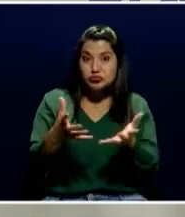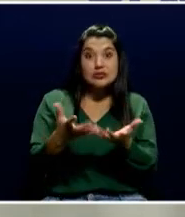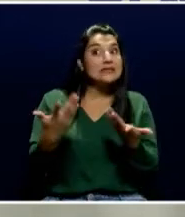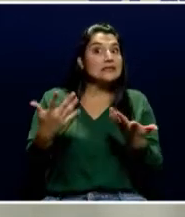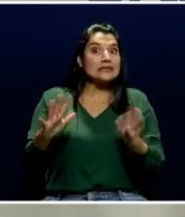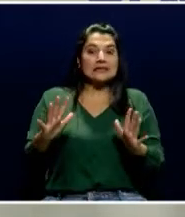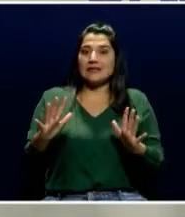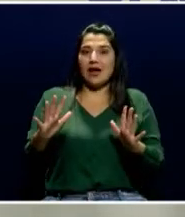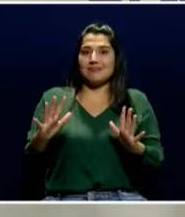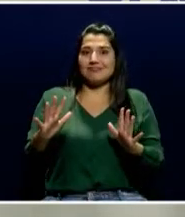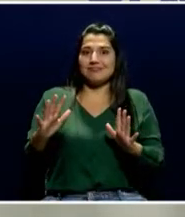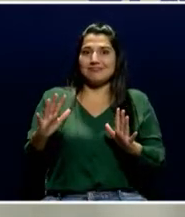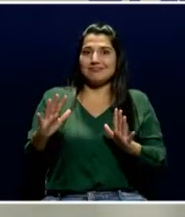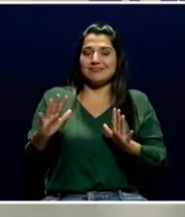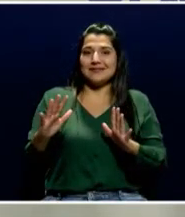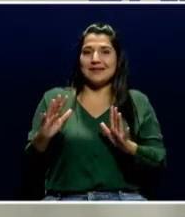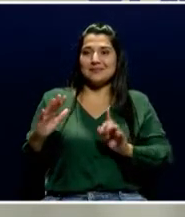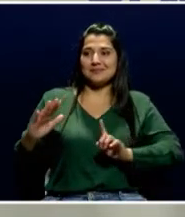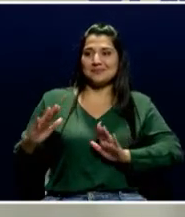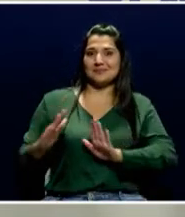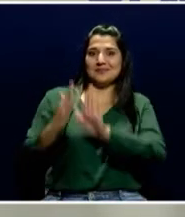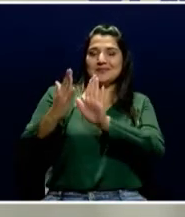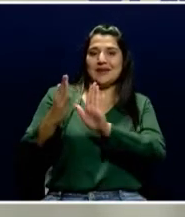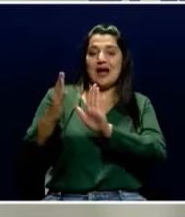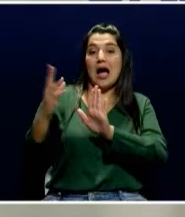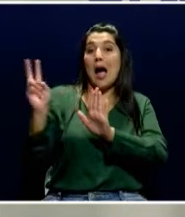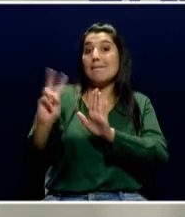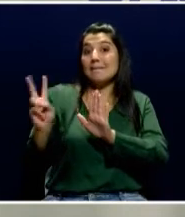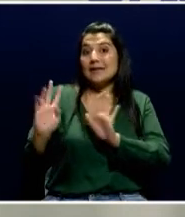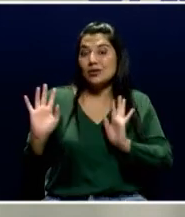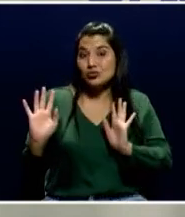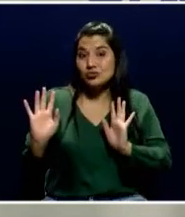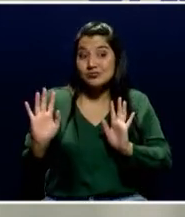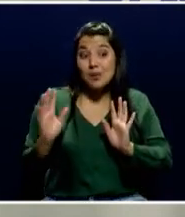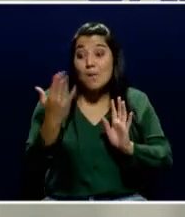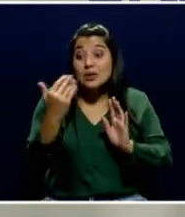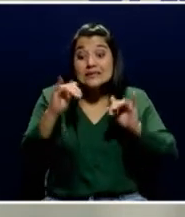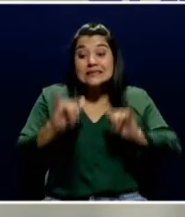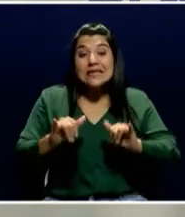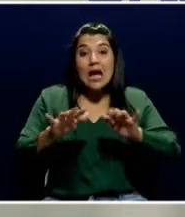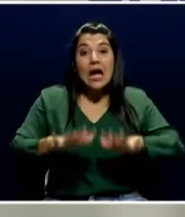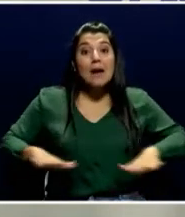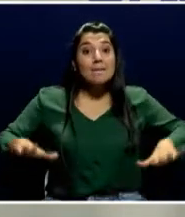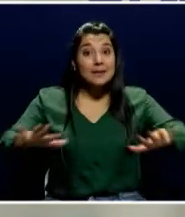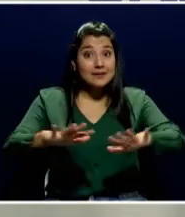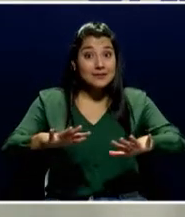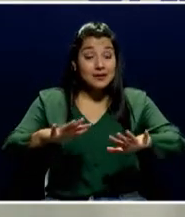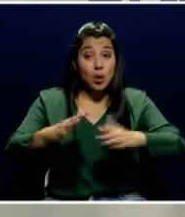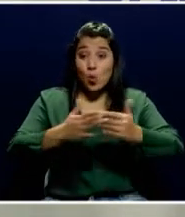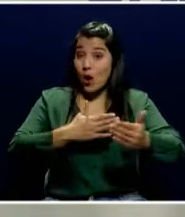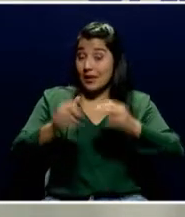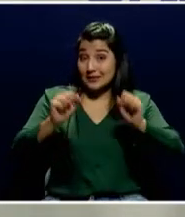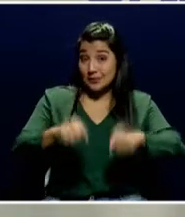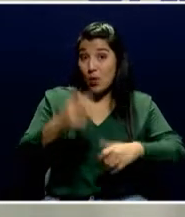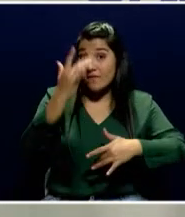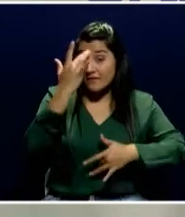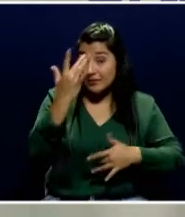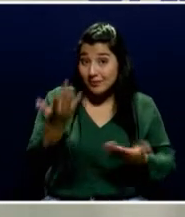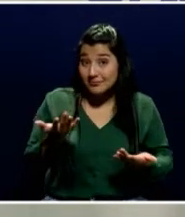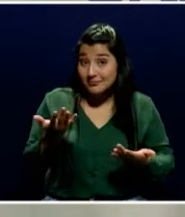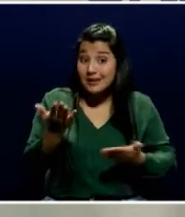a ese virus que está en el ambiente, y todos también podemos enfermarnos. Unos nos vamos a